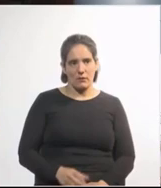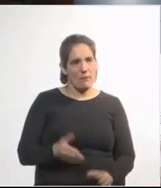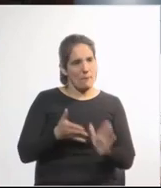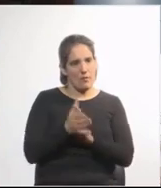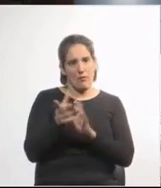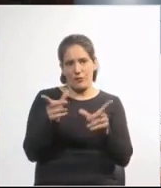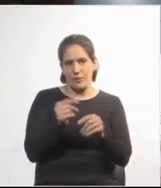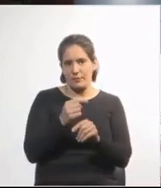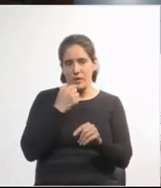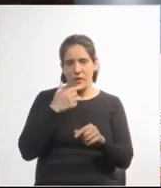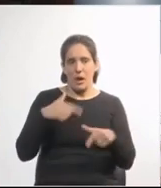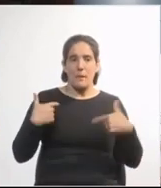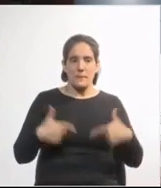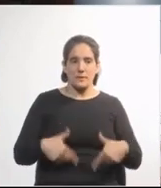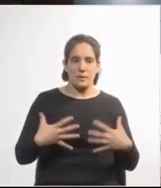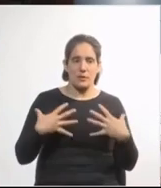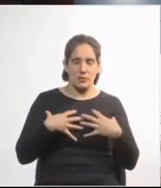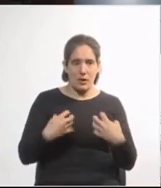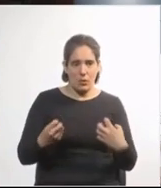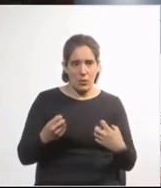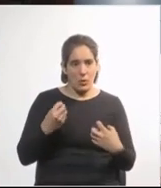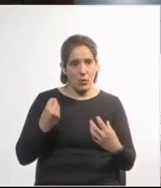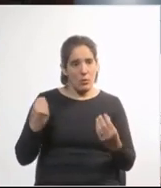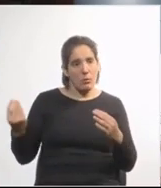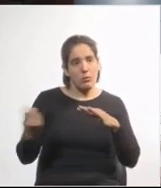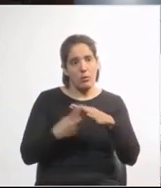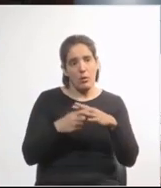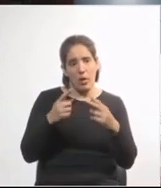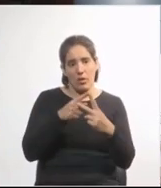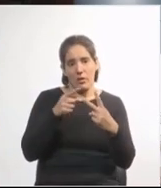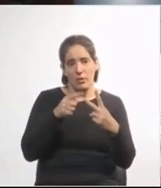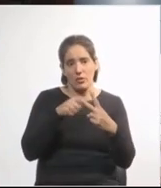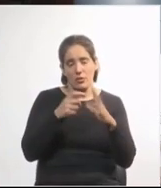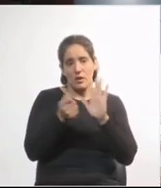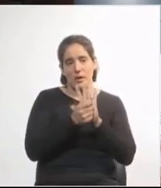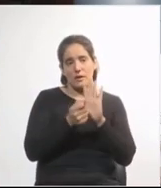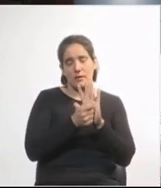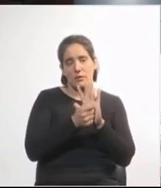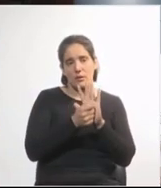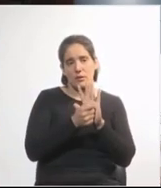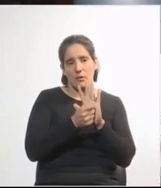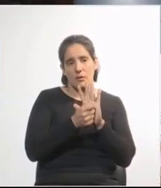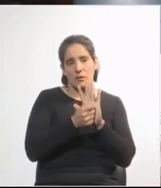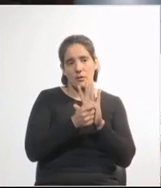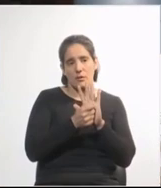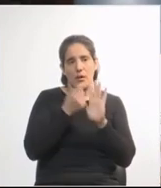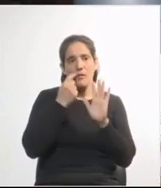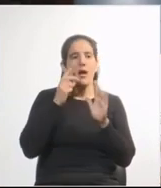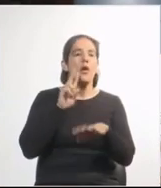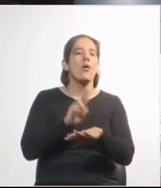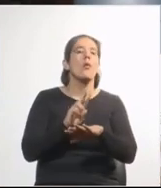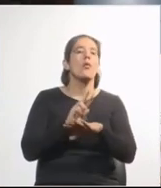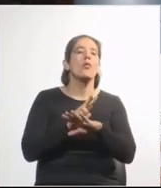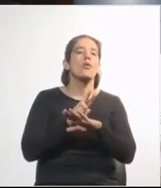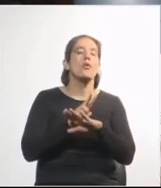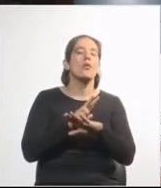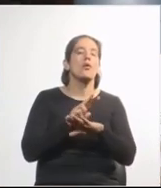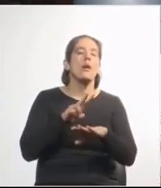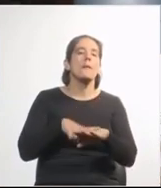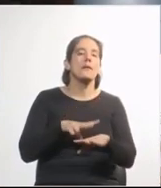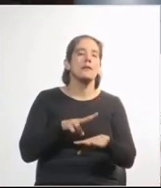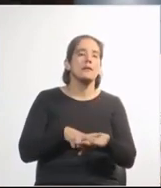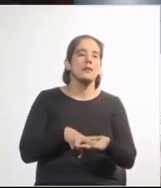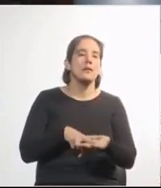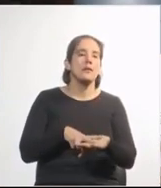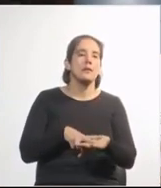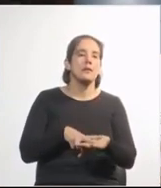culmino. El Ministerio de Salud propuso la inclusión de 2 artículos que tienen como objetivo la prevención.